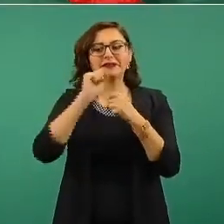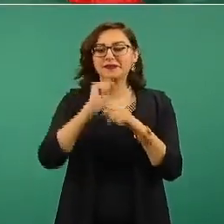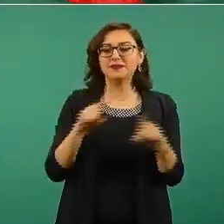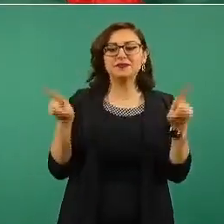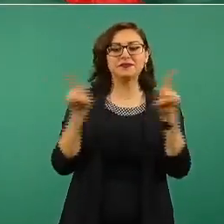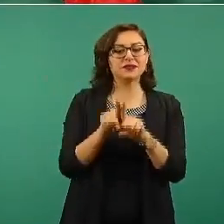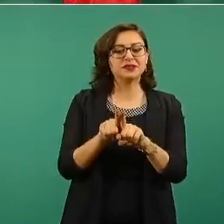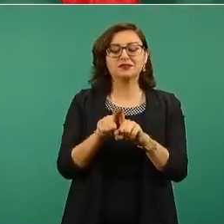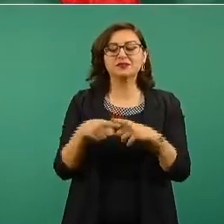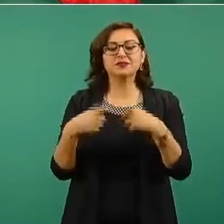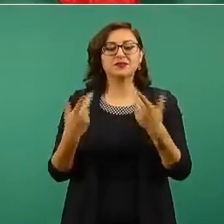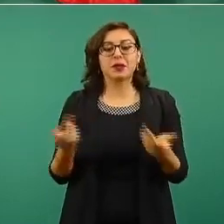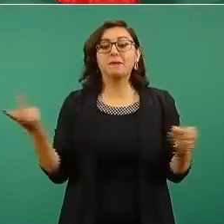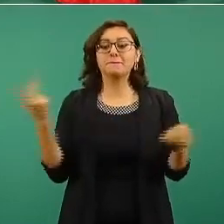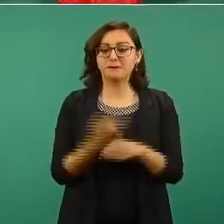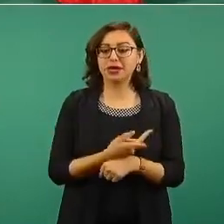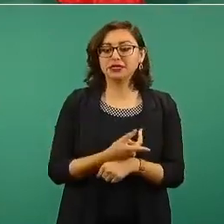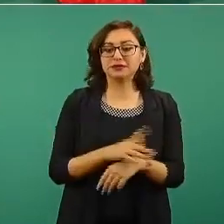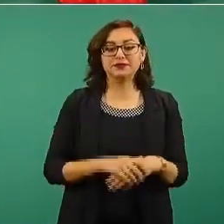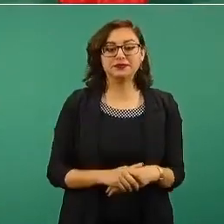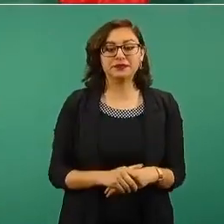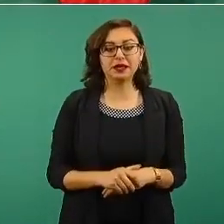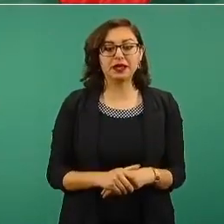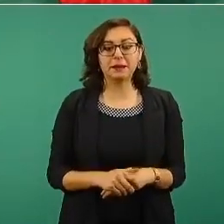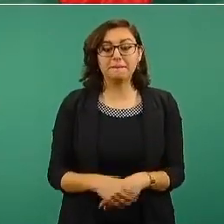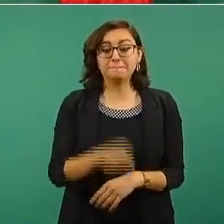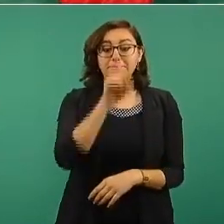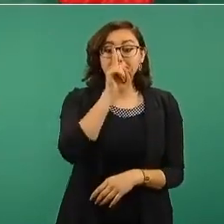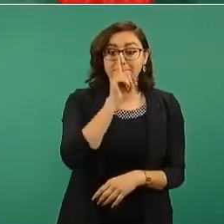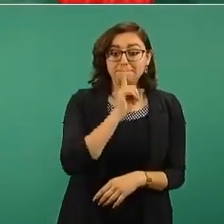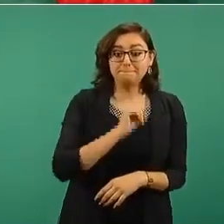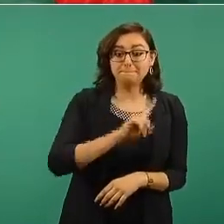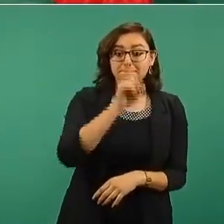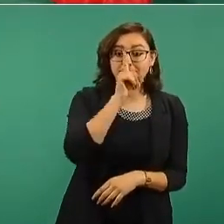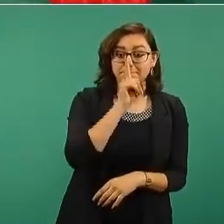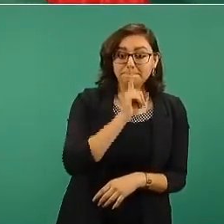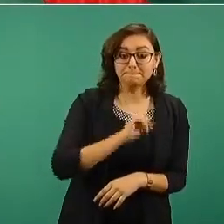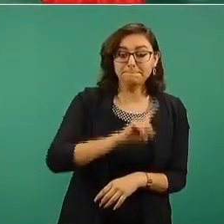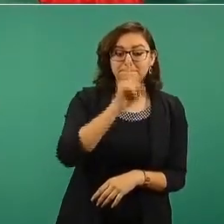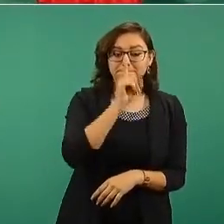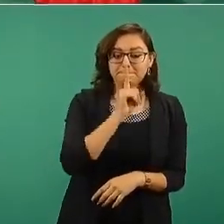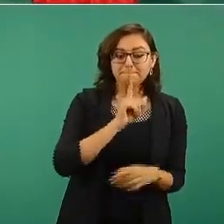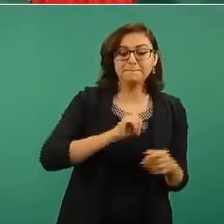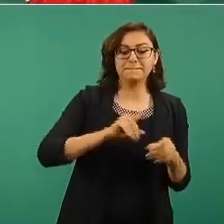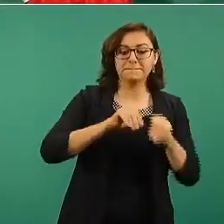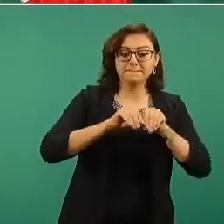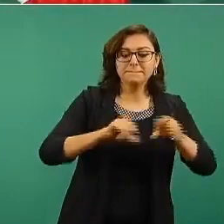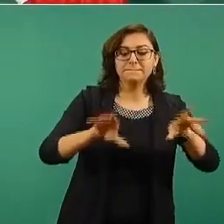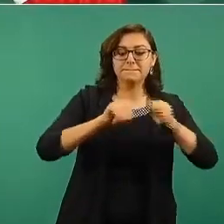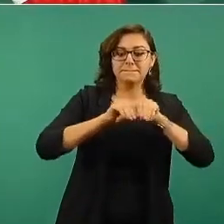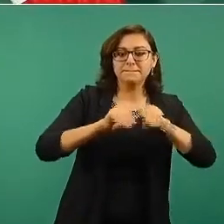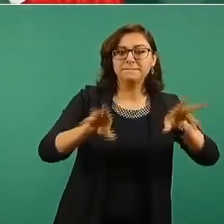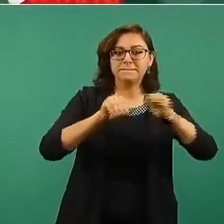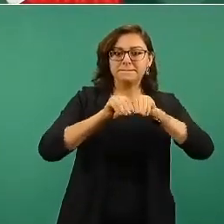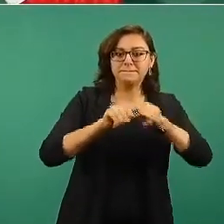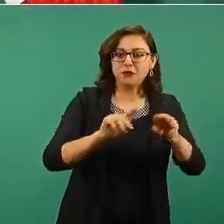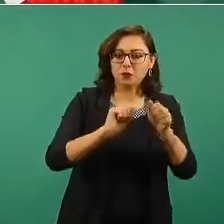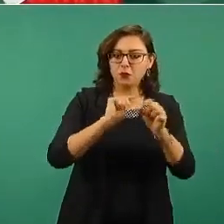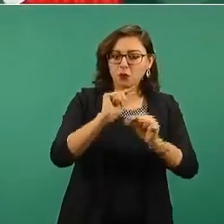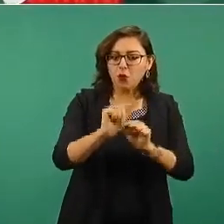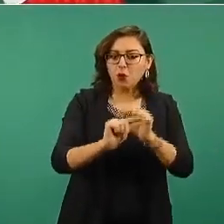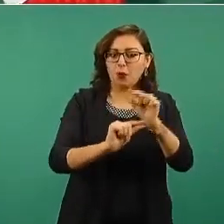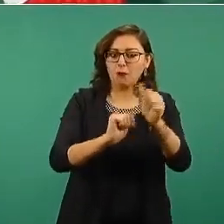Según Goebbels, una mentira que se repite muchas veces puede convertirse en verdad. Y en ese tiempo